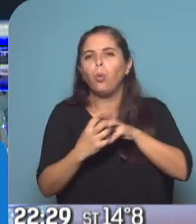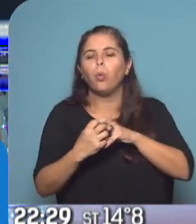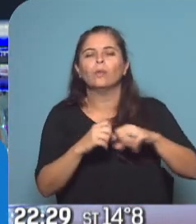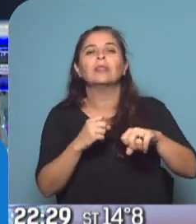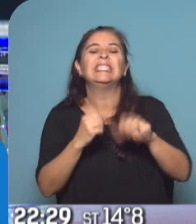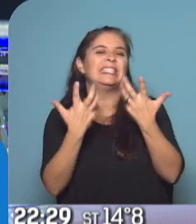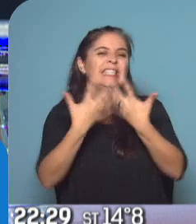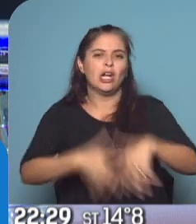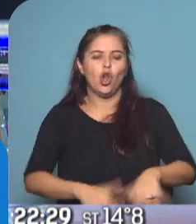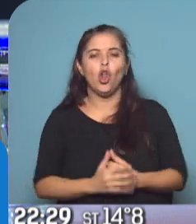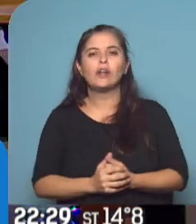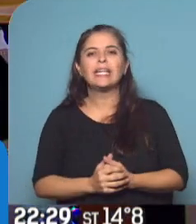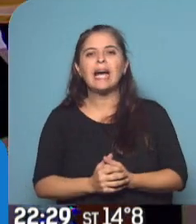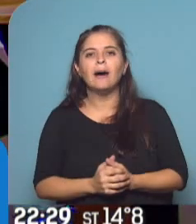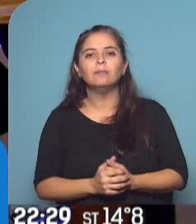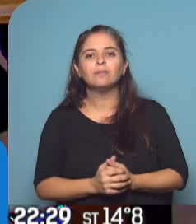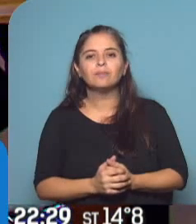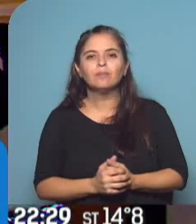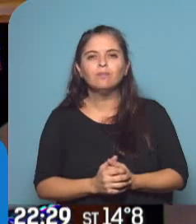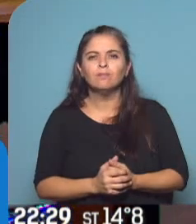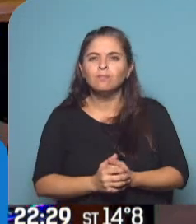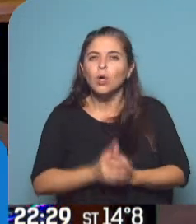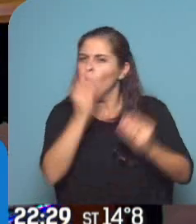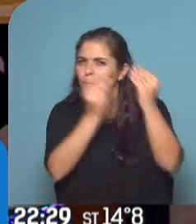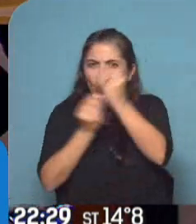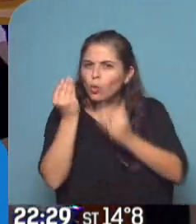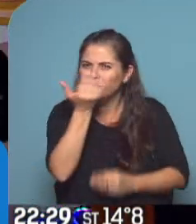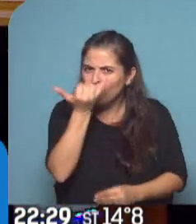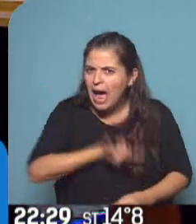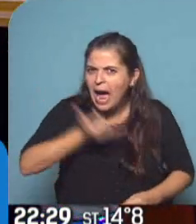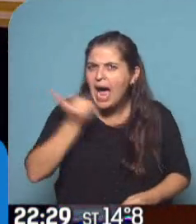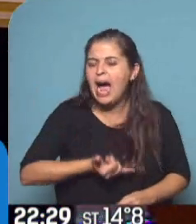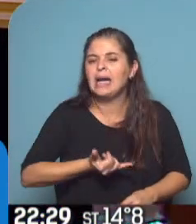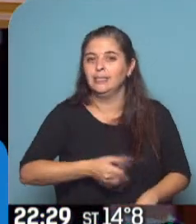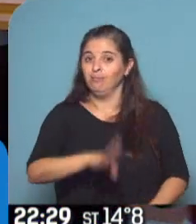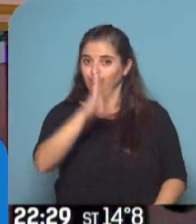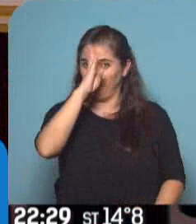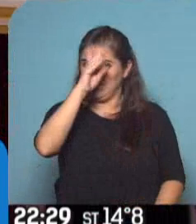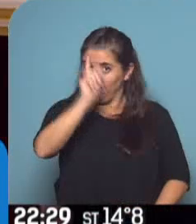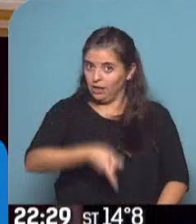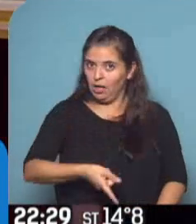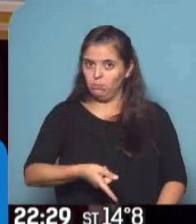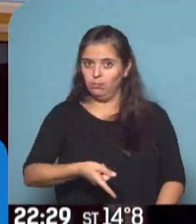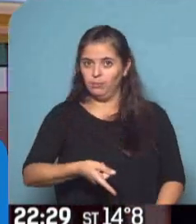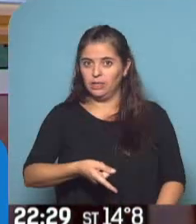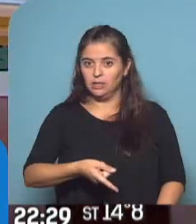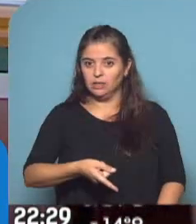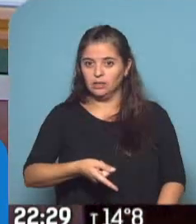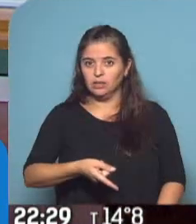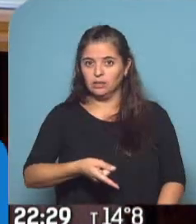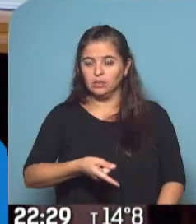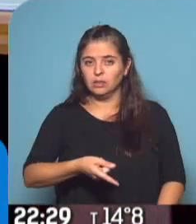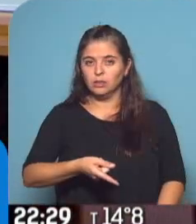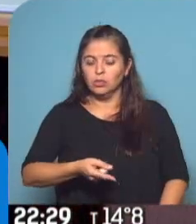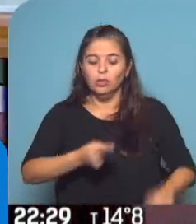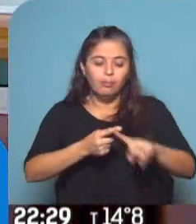es que hay mucho mucha preocupación militar por el tema de lo que puede ser todo lo que es transmisión